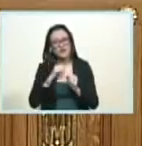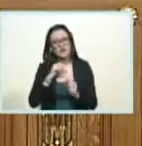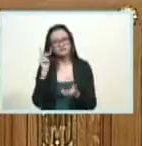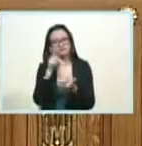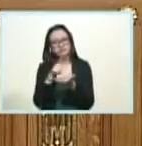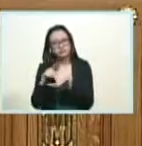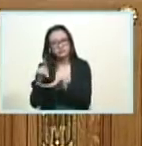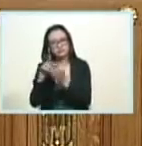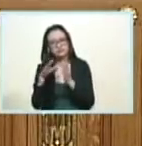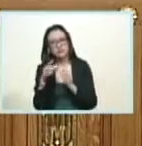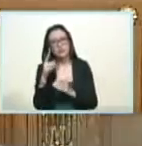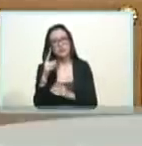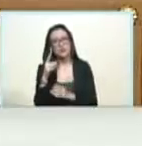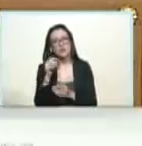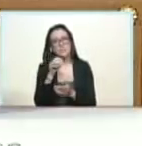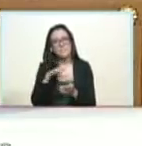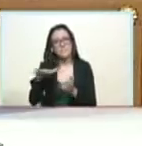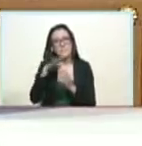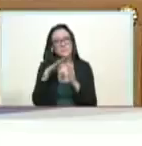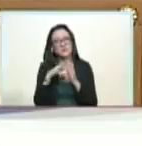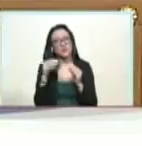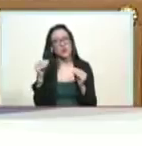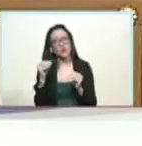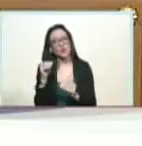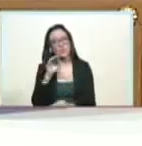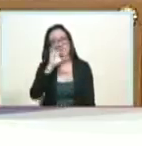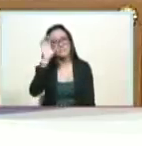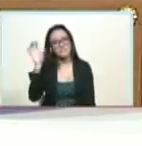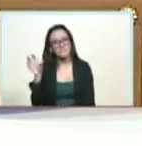país una vez y media,